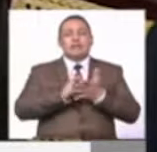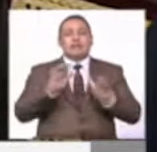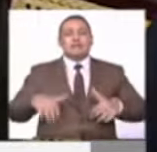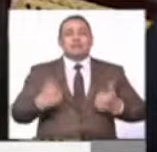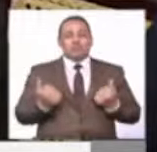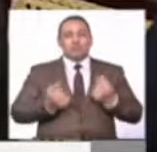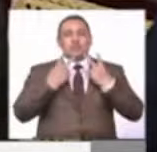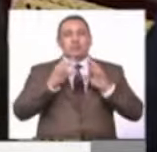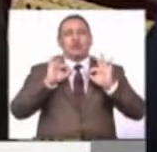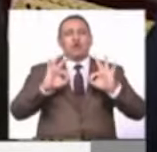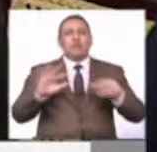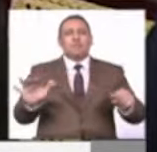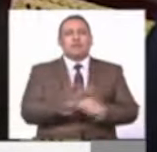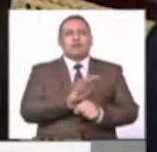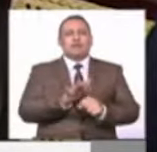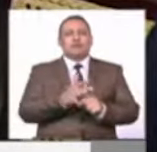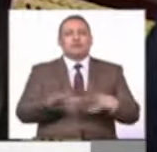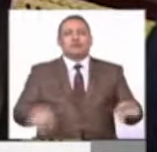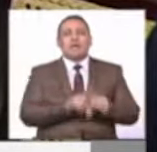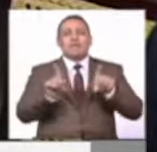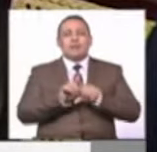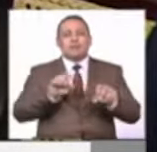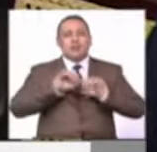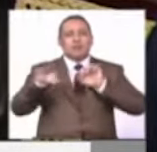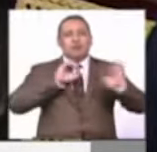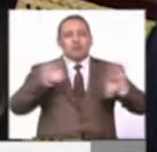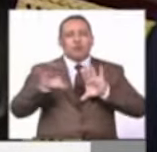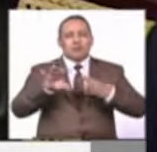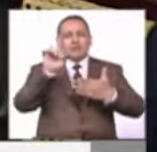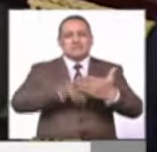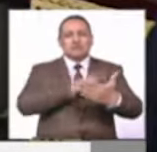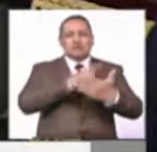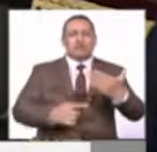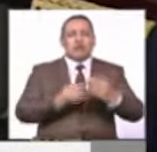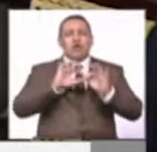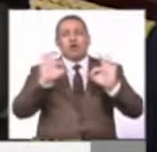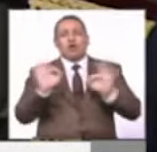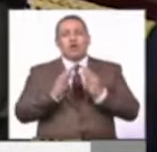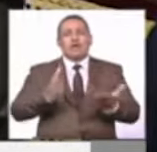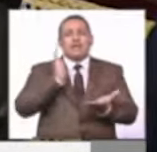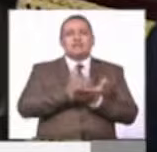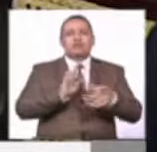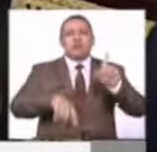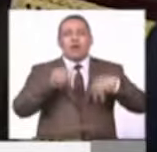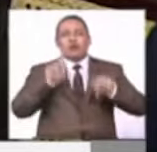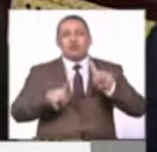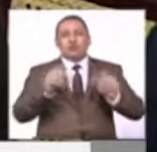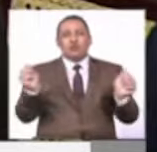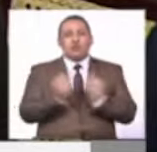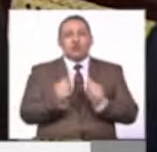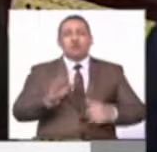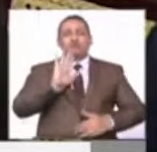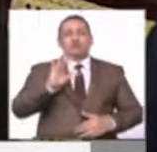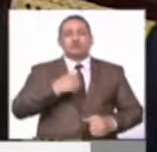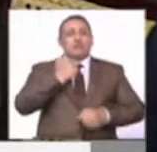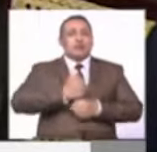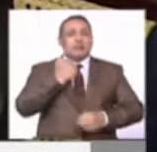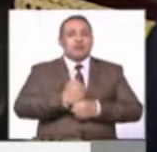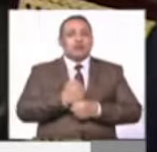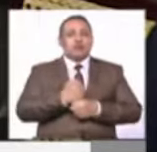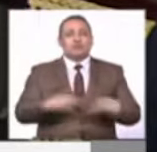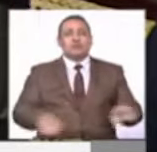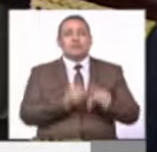causa suficiente para promover la censura o sanciones de quienes en el ejercicio de sus funciones